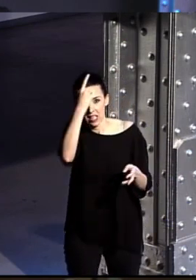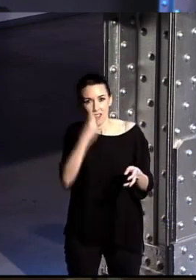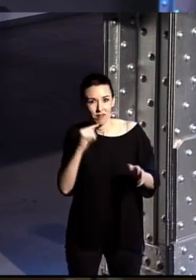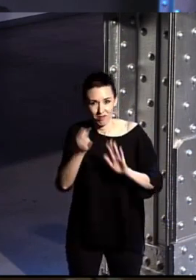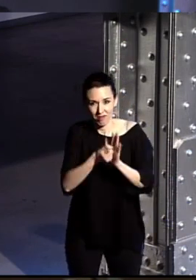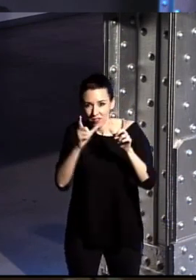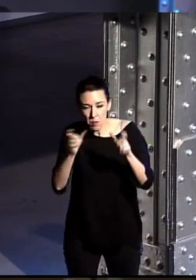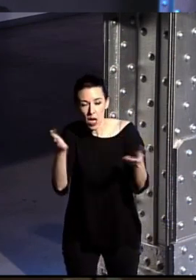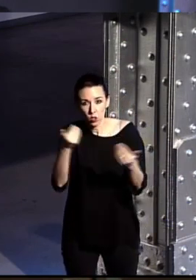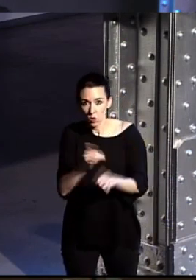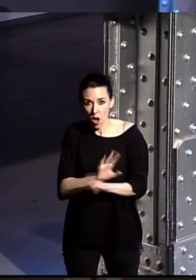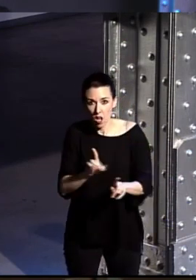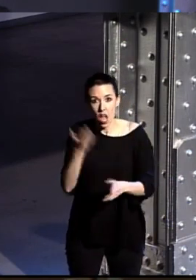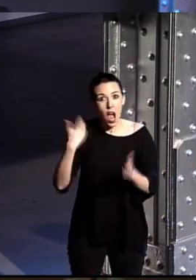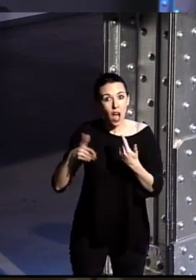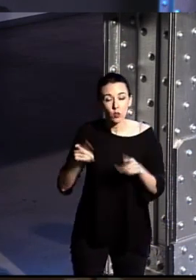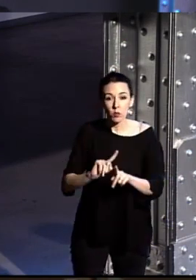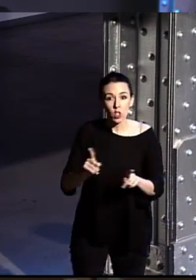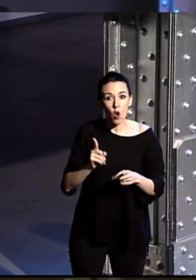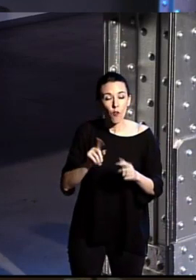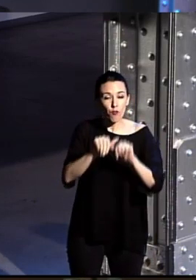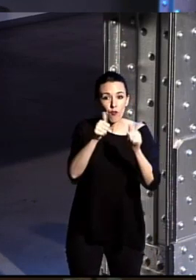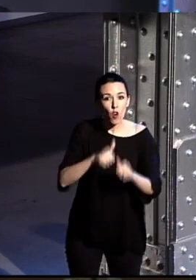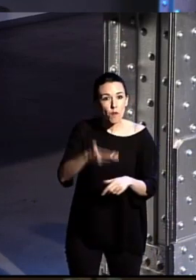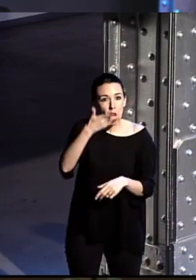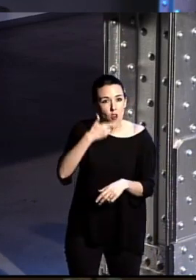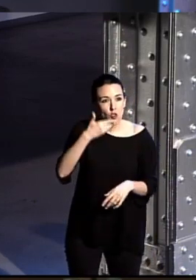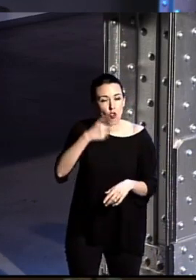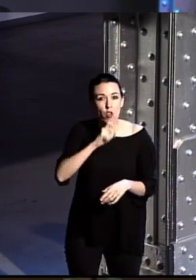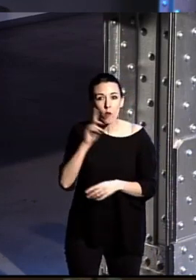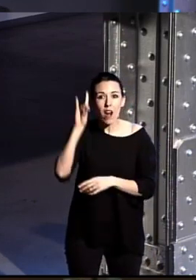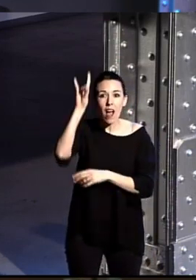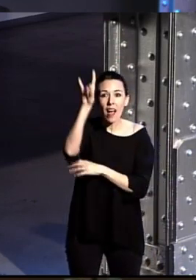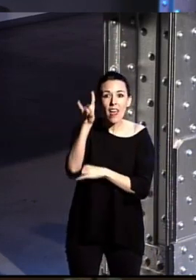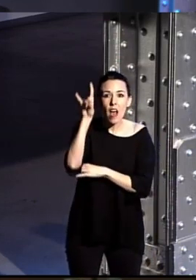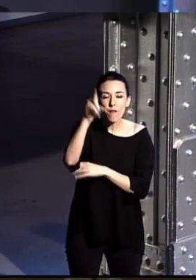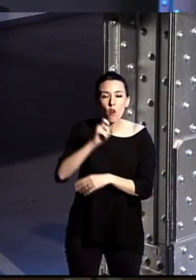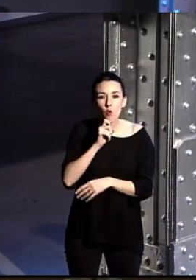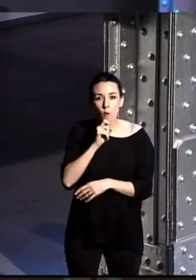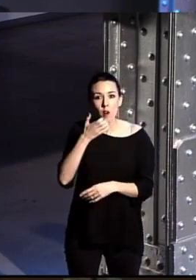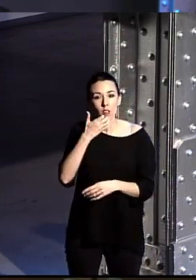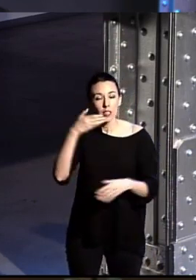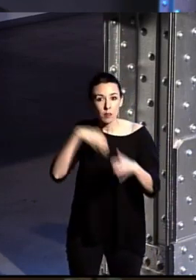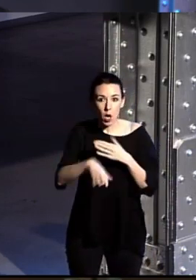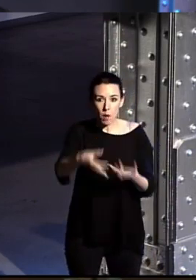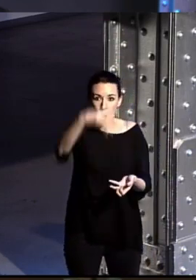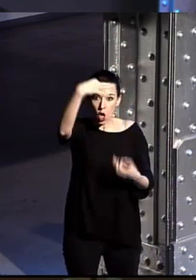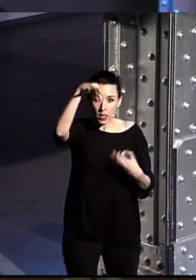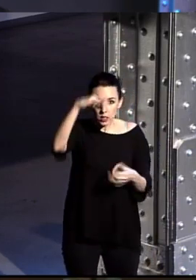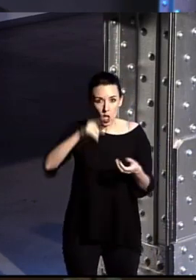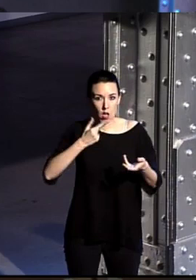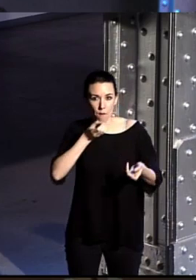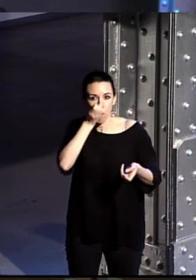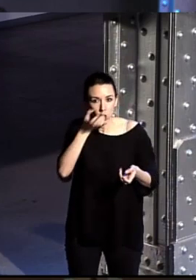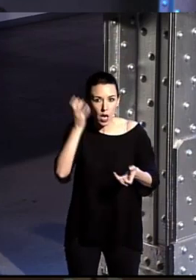iconográfico. Entonces, la manera de conocer cómo era una jirafa era, si tenías acceso a una lámina de botánica o